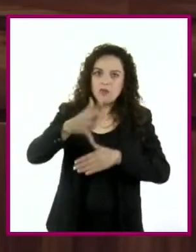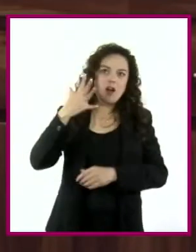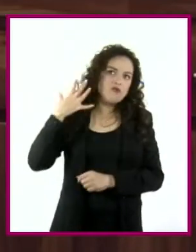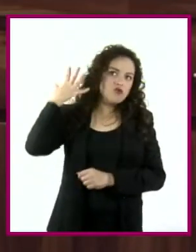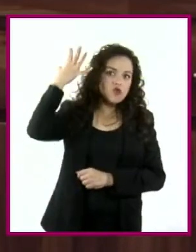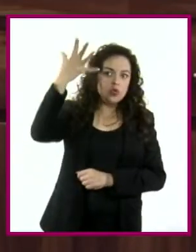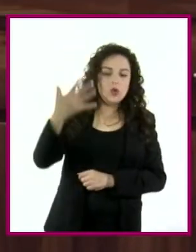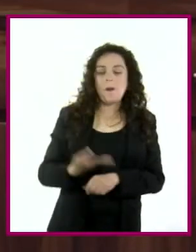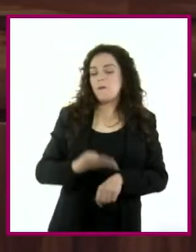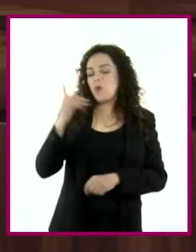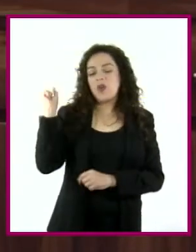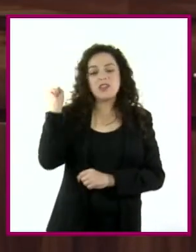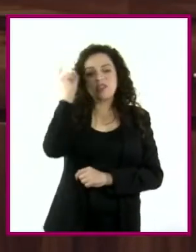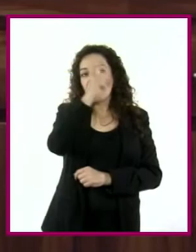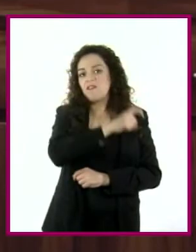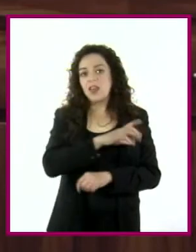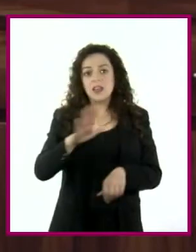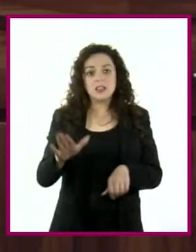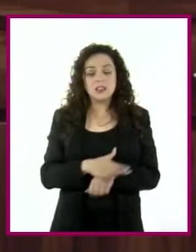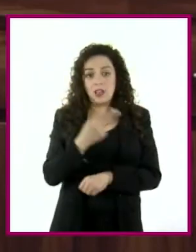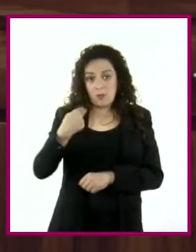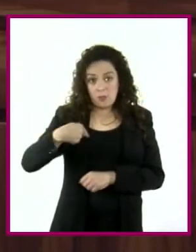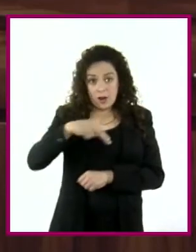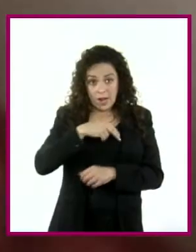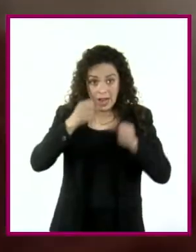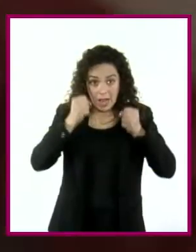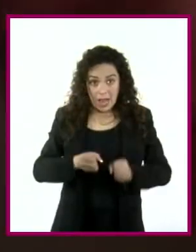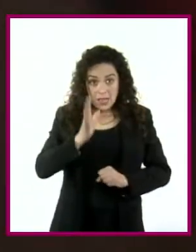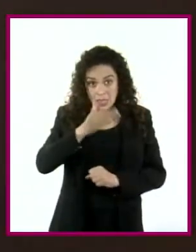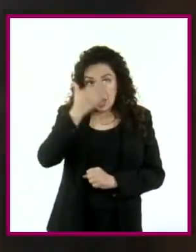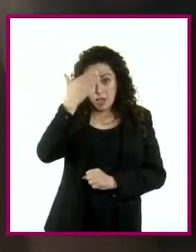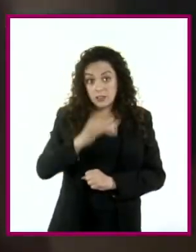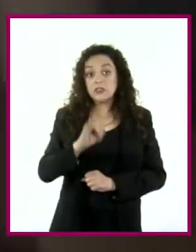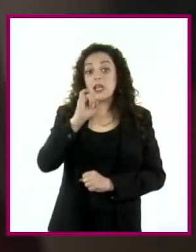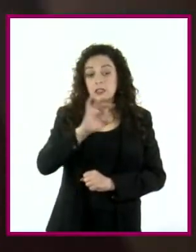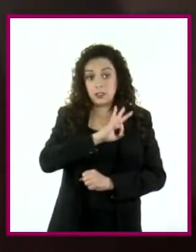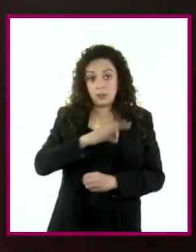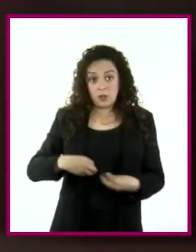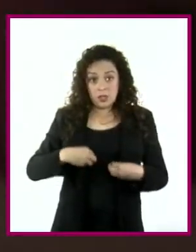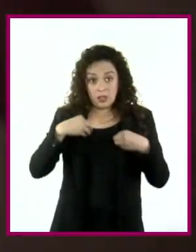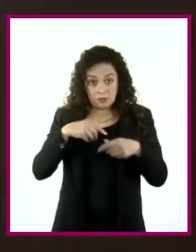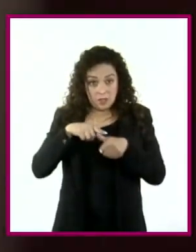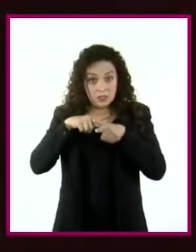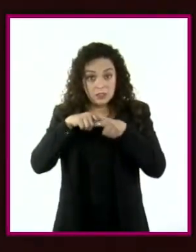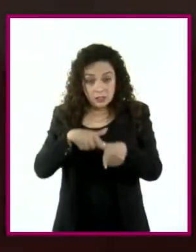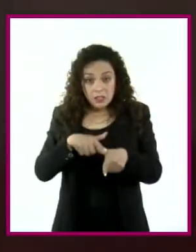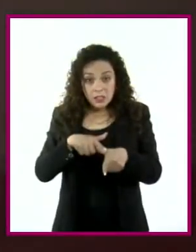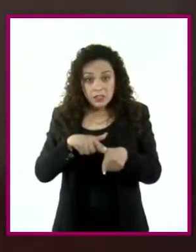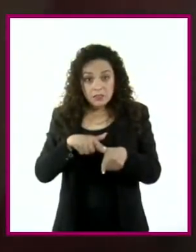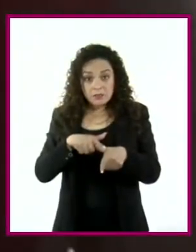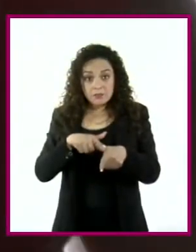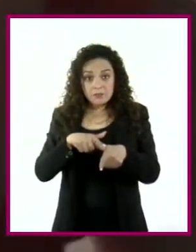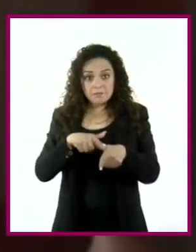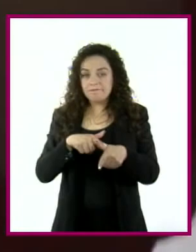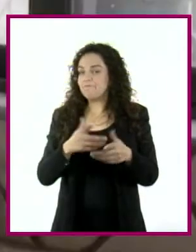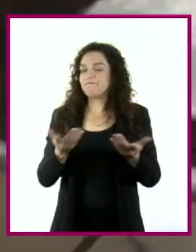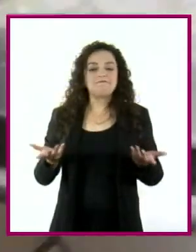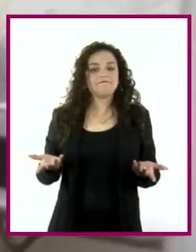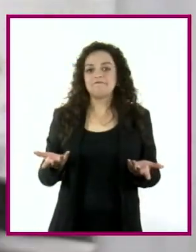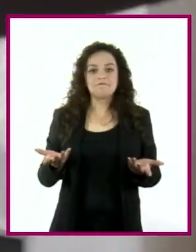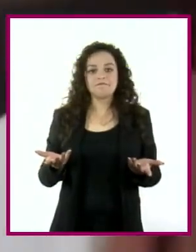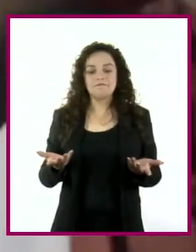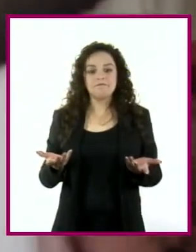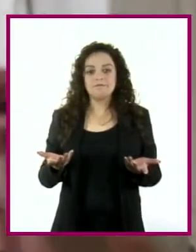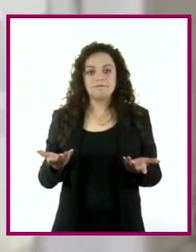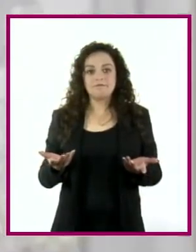algo muy complicado porque no tenemos la certeza de si vamos a llegar a una edad que rebase la expectativa de vida que